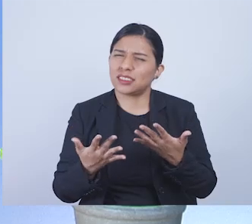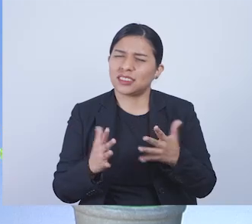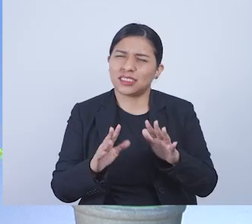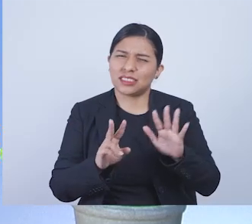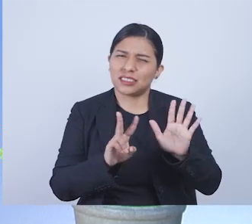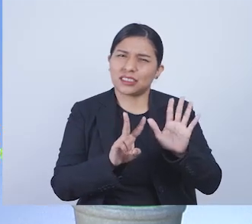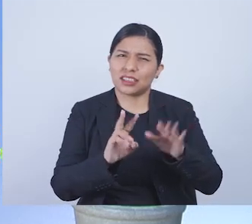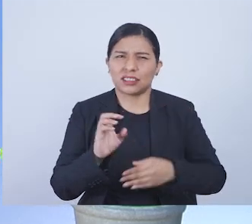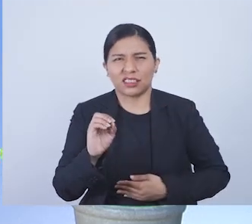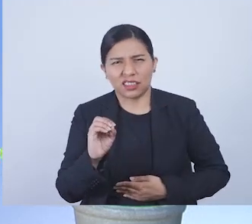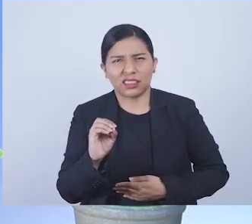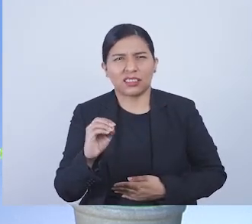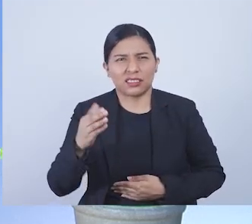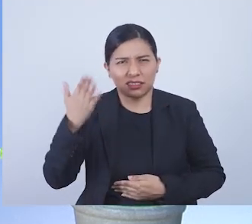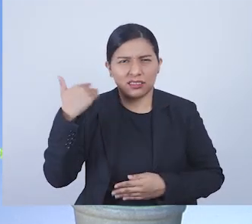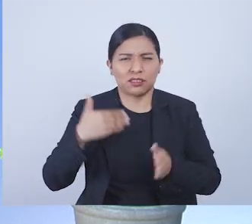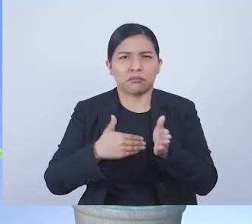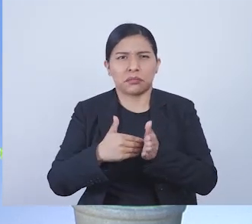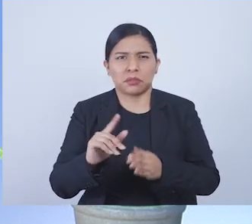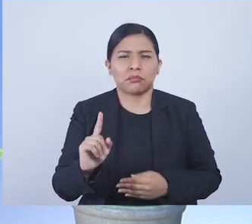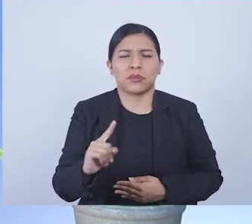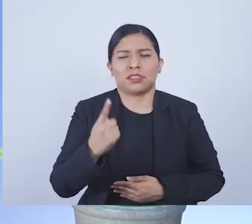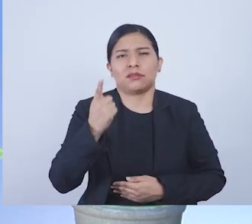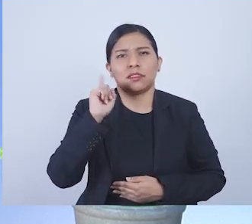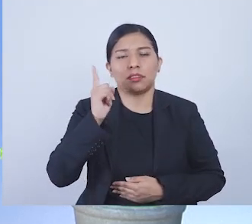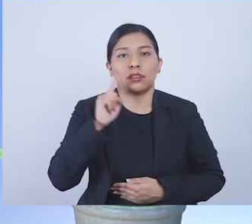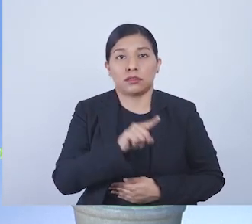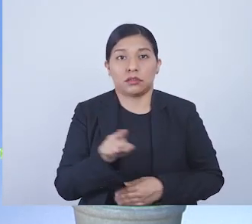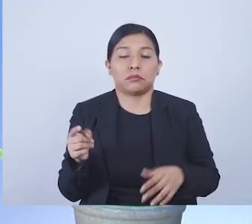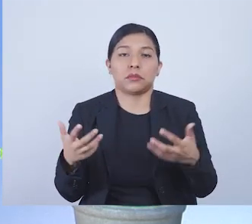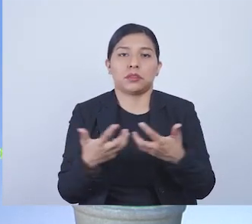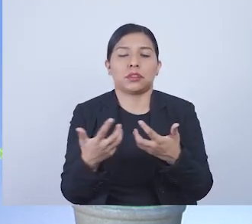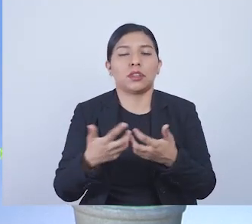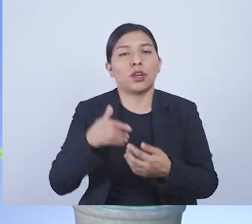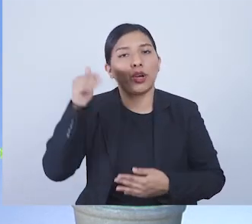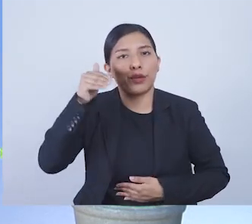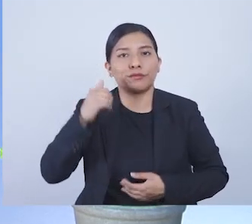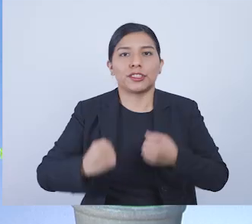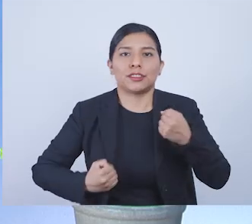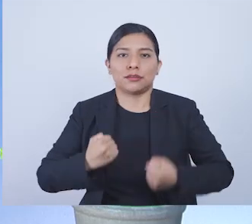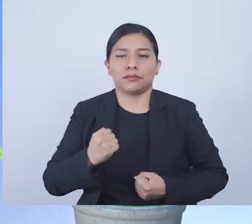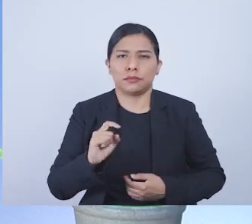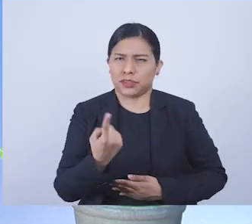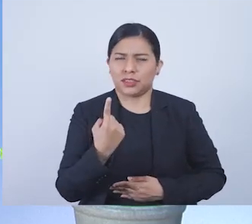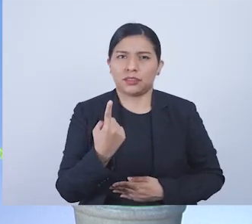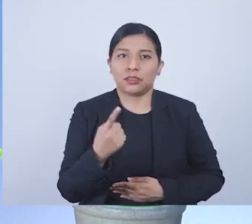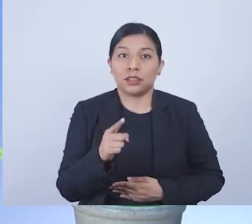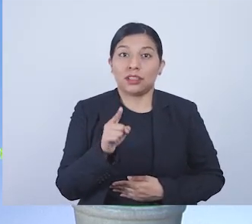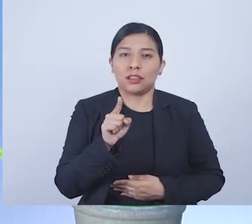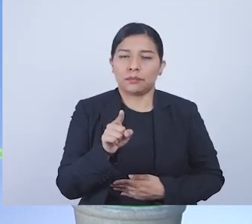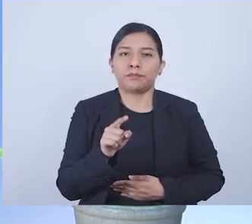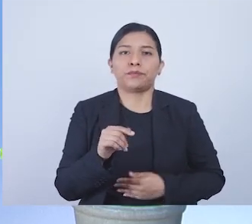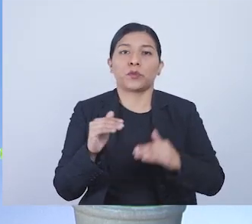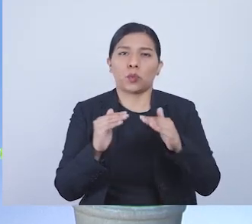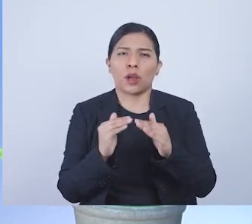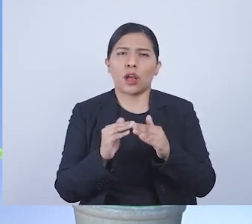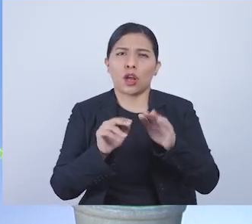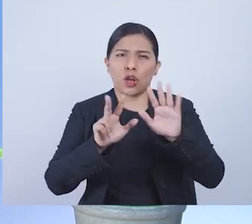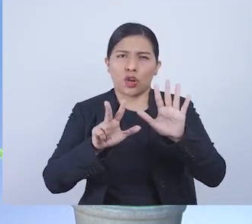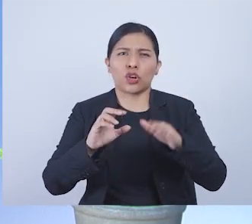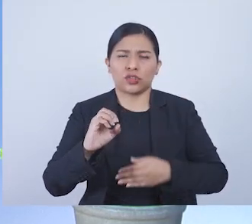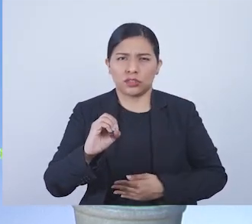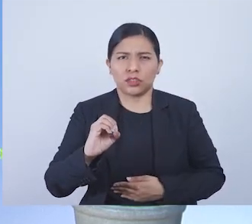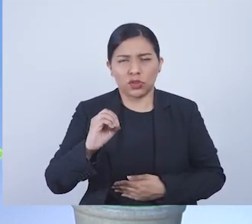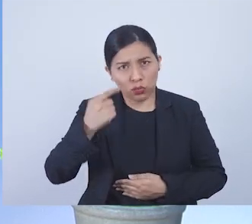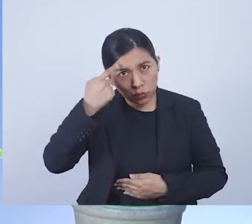70, cuando salieron los maestros compañeros de educación física, pero en los 80, recordemos, como